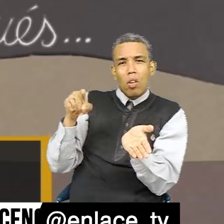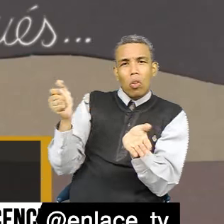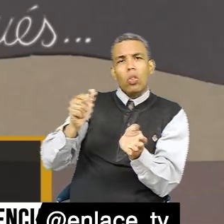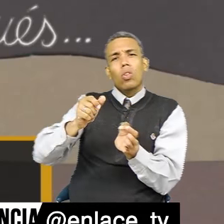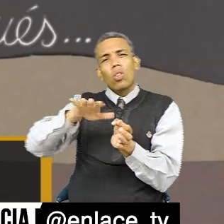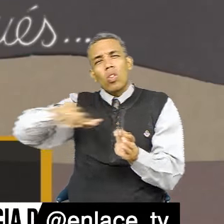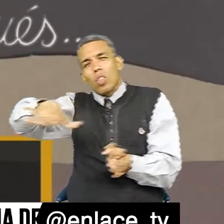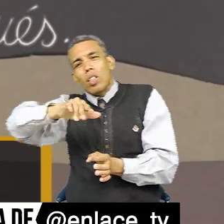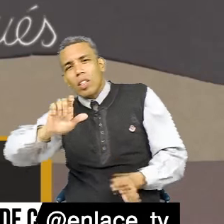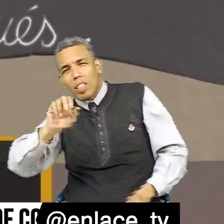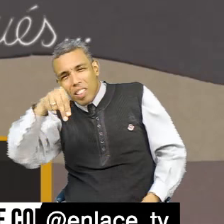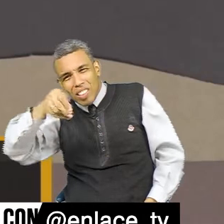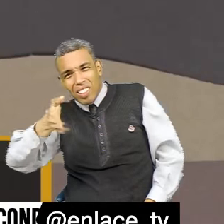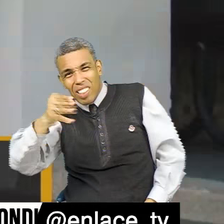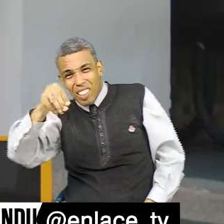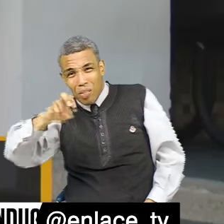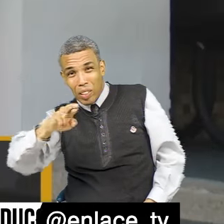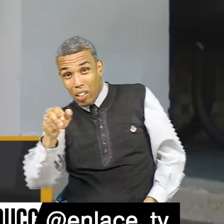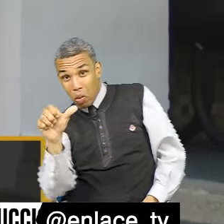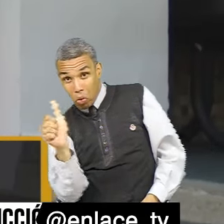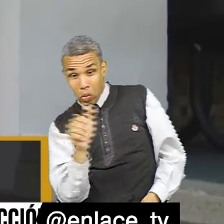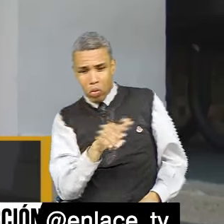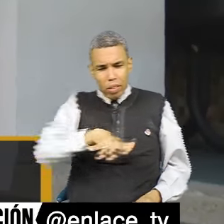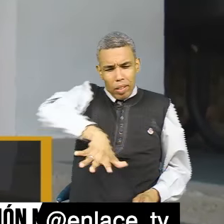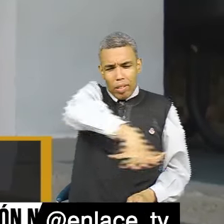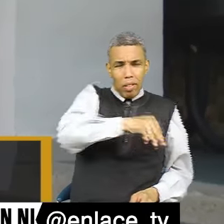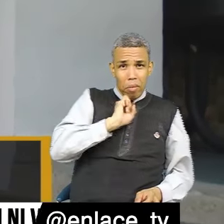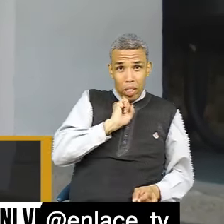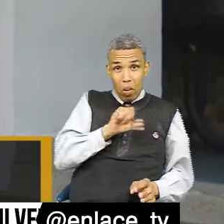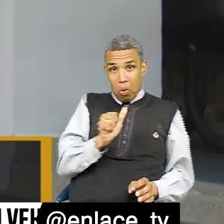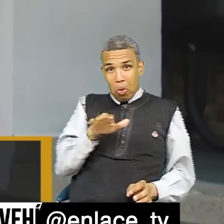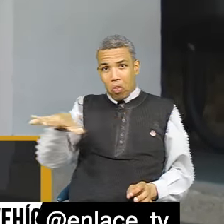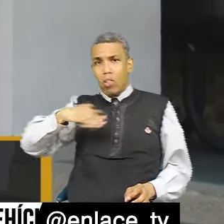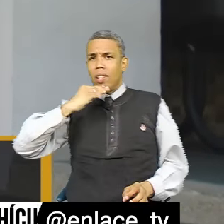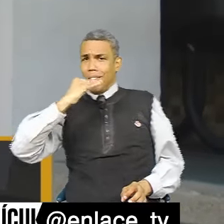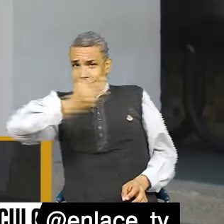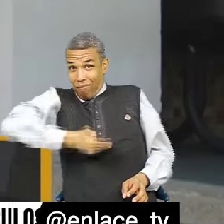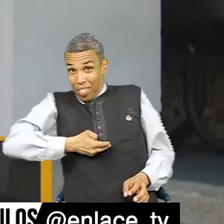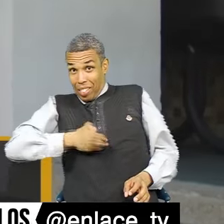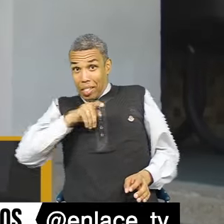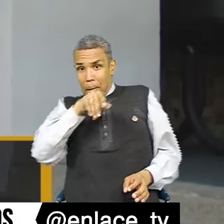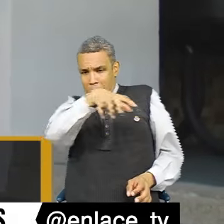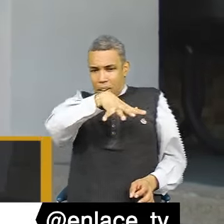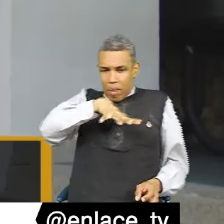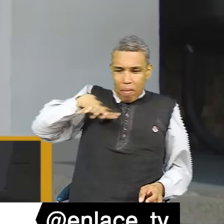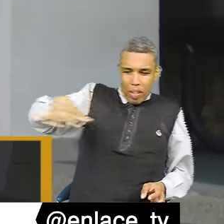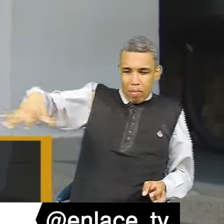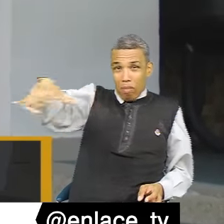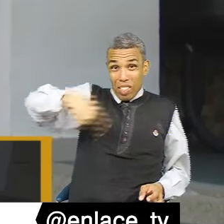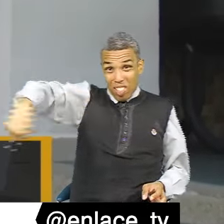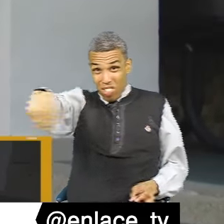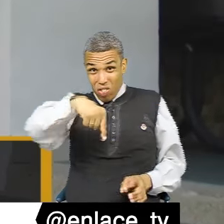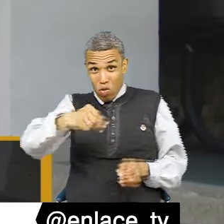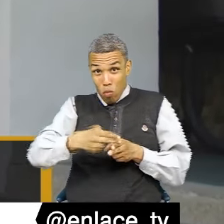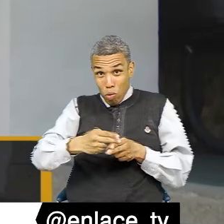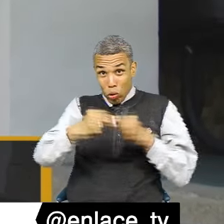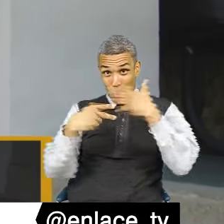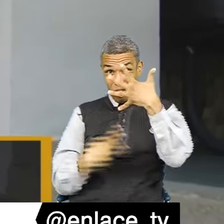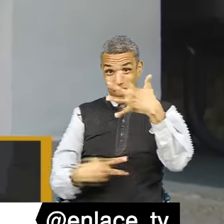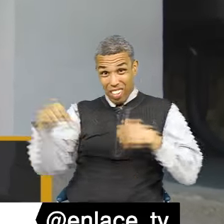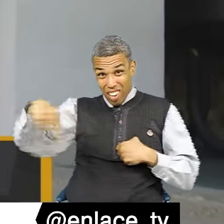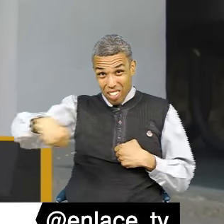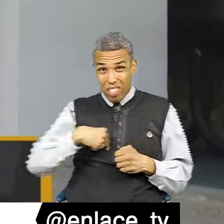BMM-6 que se encuentra en la jurisdicción de Barranca, o el BMM-9 que se encuentra en Cimitarra, que están adjudicados para no convencionales, están próximos a la